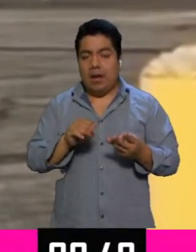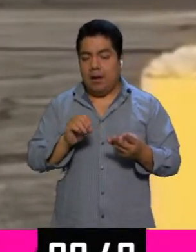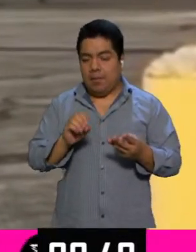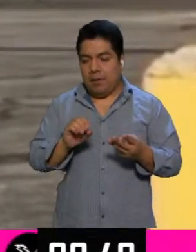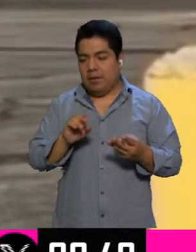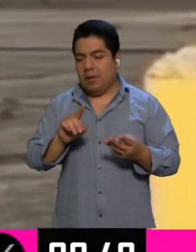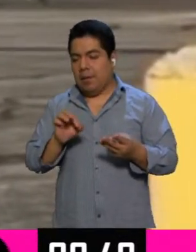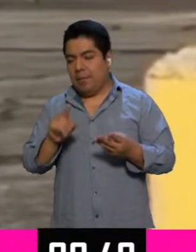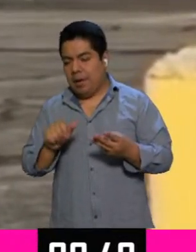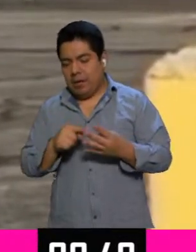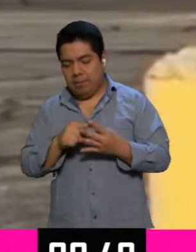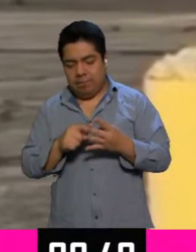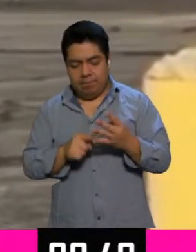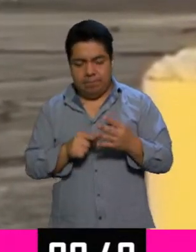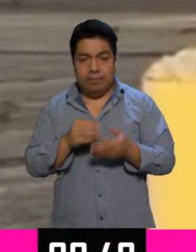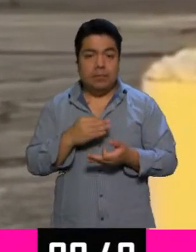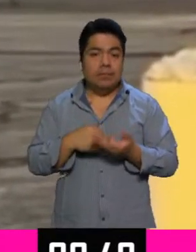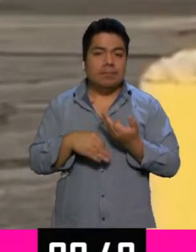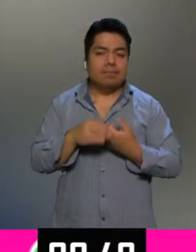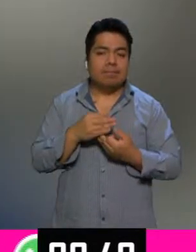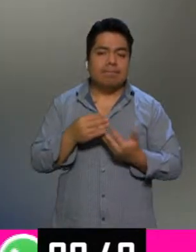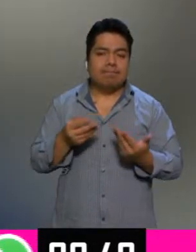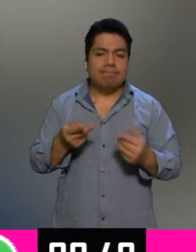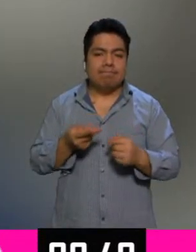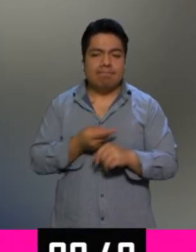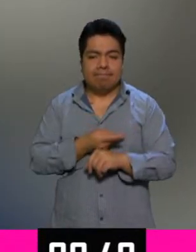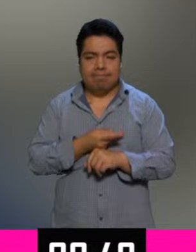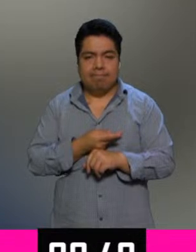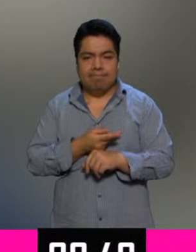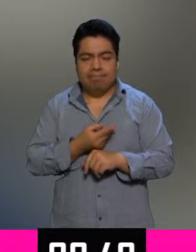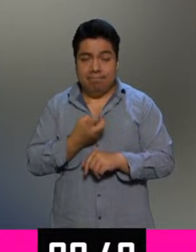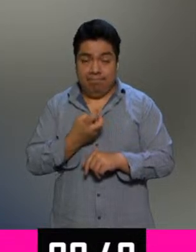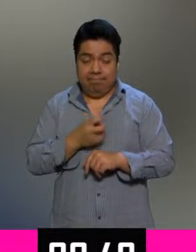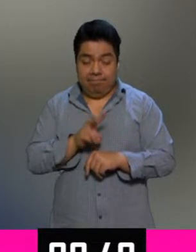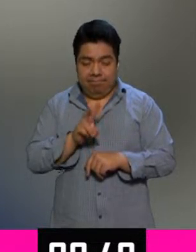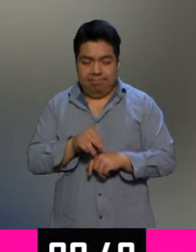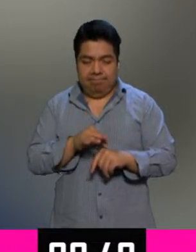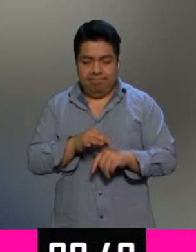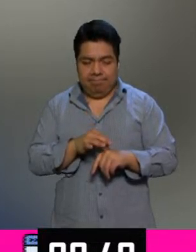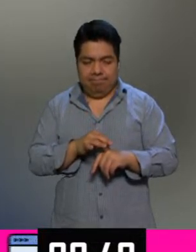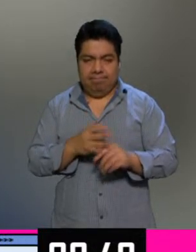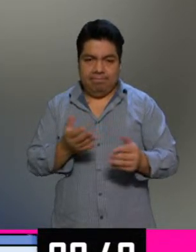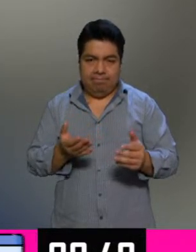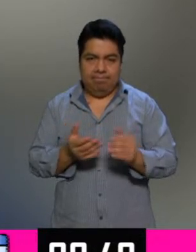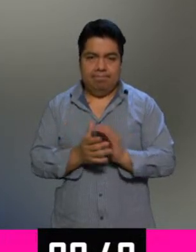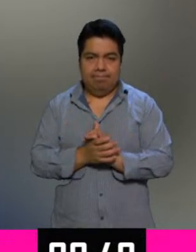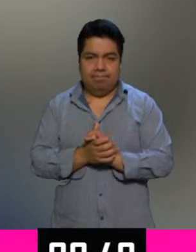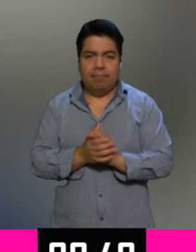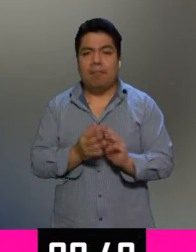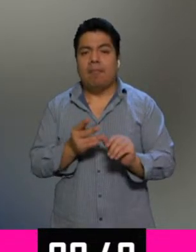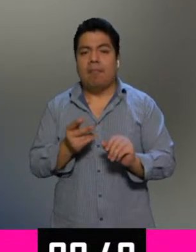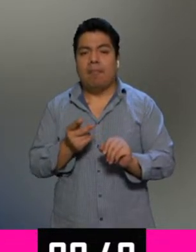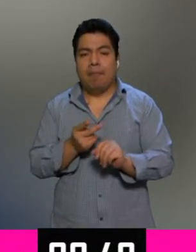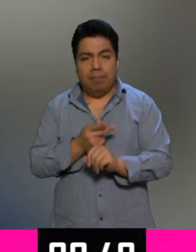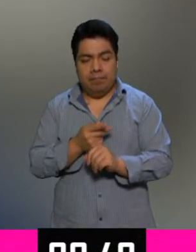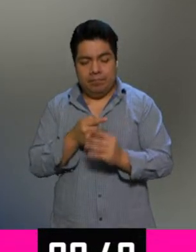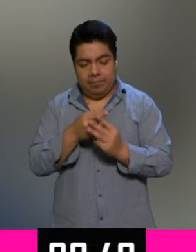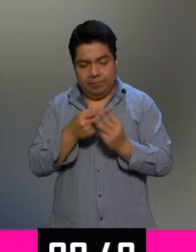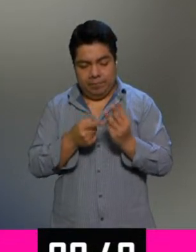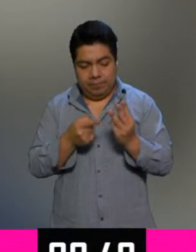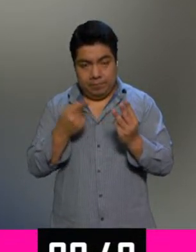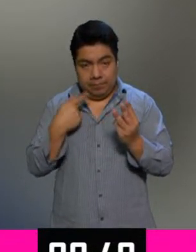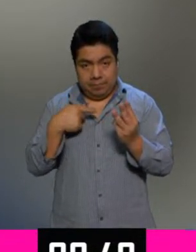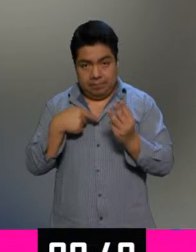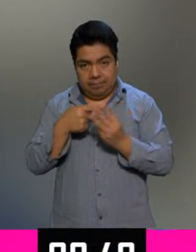¿no? Todo esto pues forma parte de esa realidad. Lo que es un hecho es que estos personajes